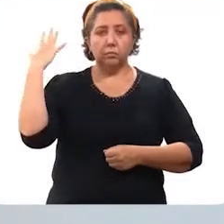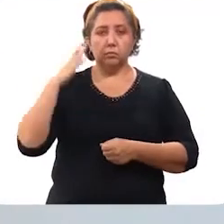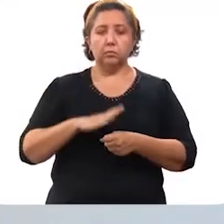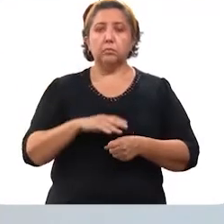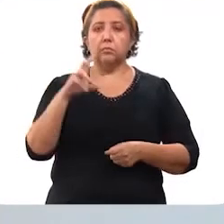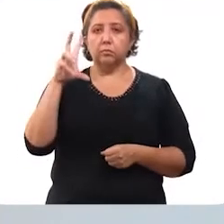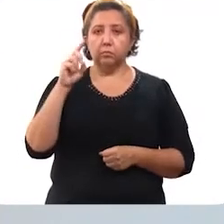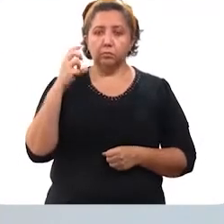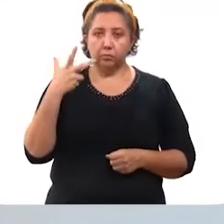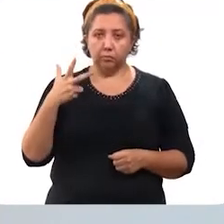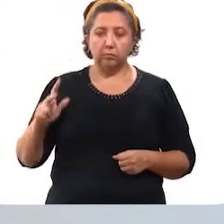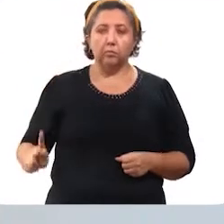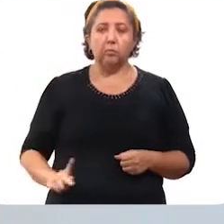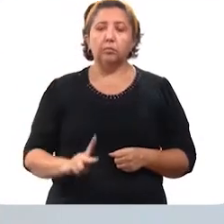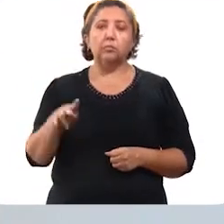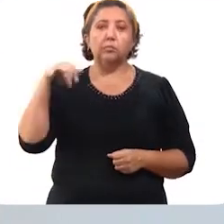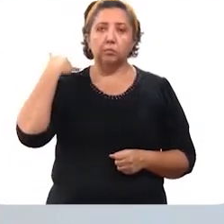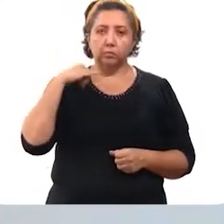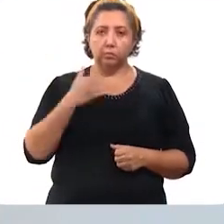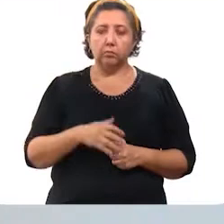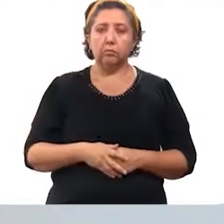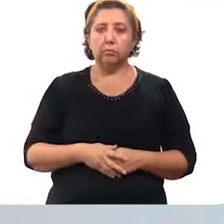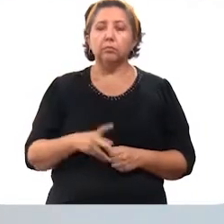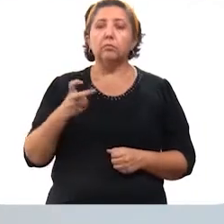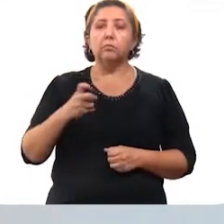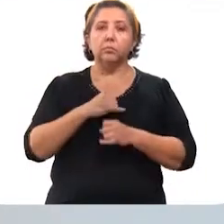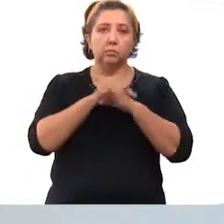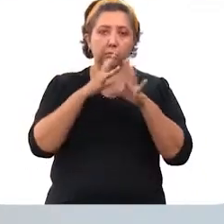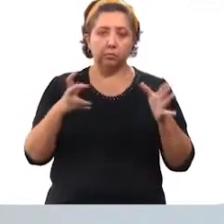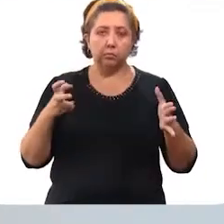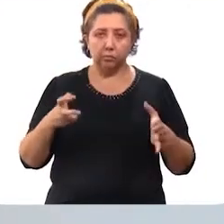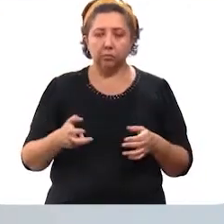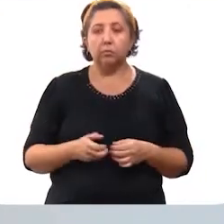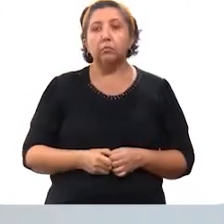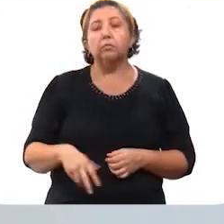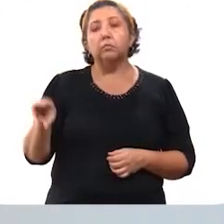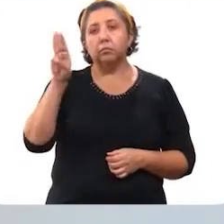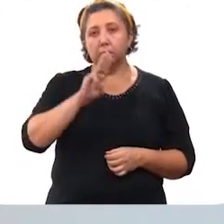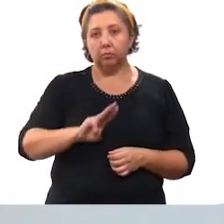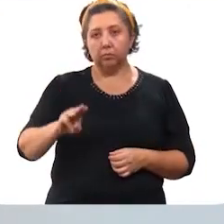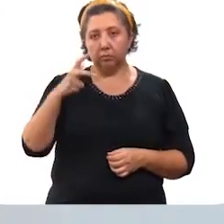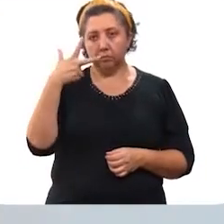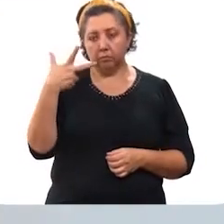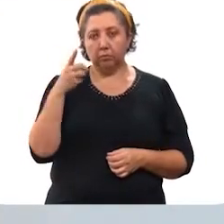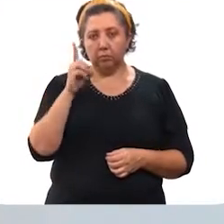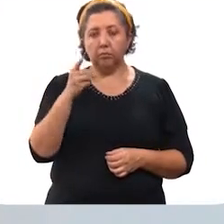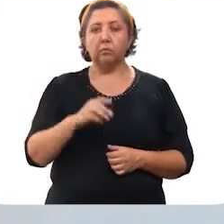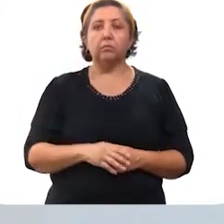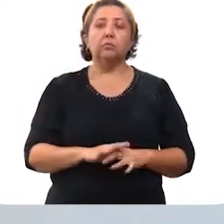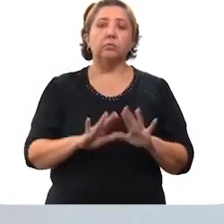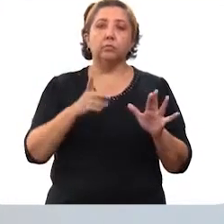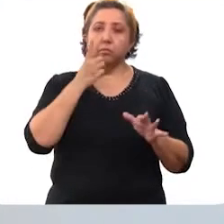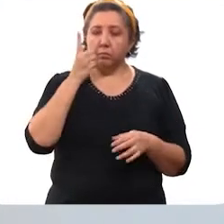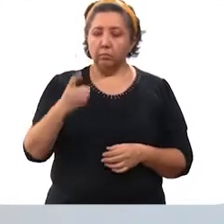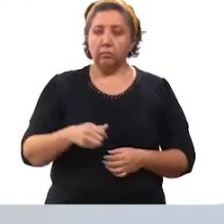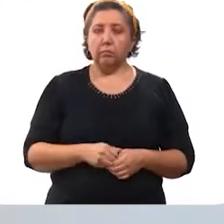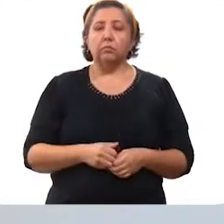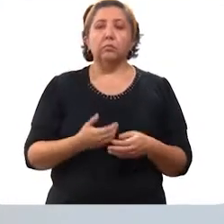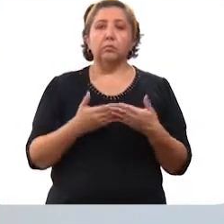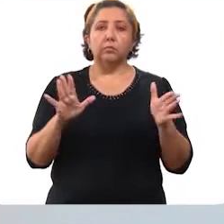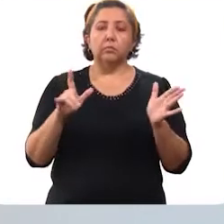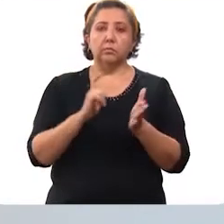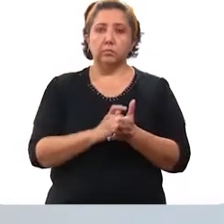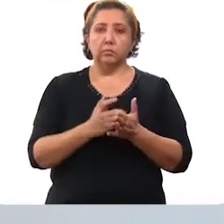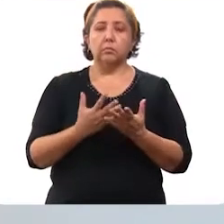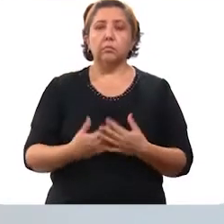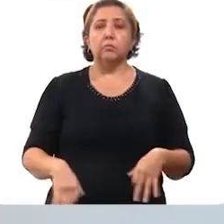38 municipios de Yucatán. Este es el parte médico de este miércoles 8 de diciembre. Como se ha señalado en la